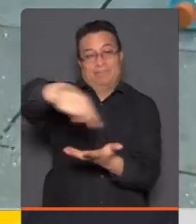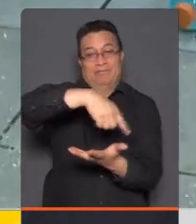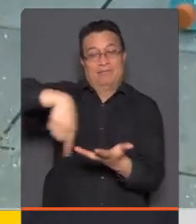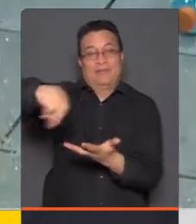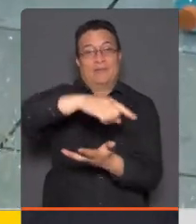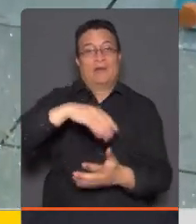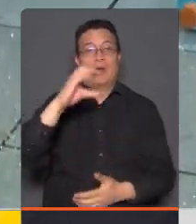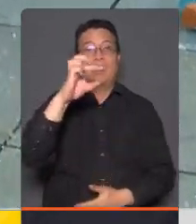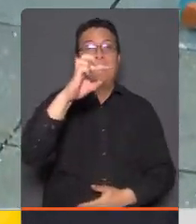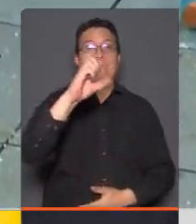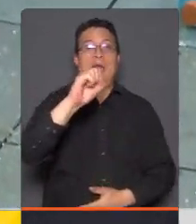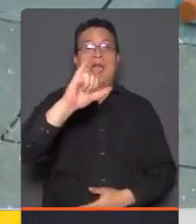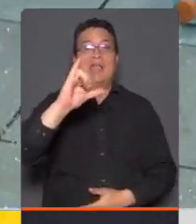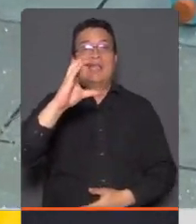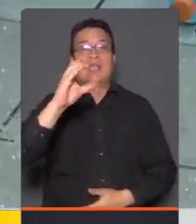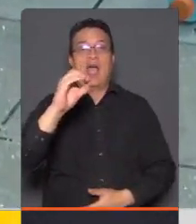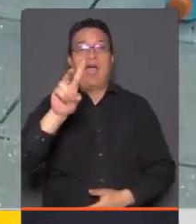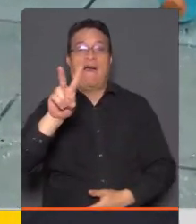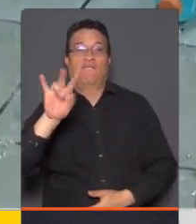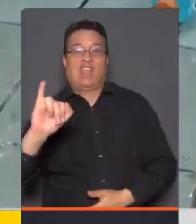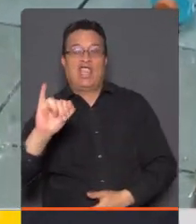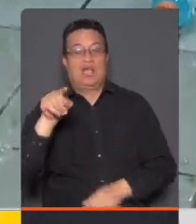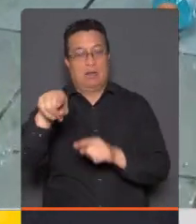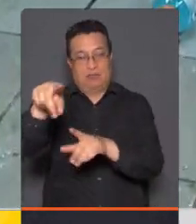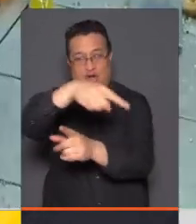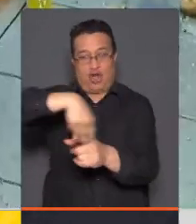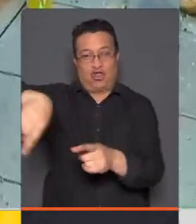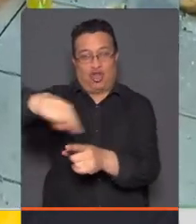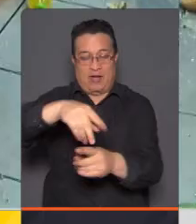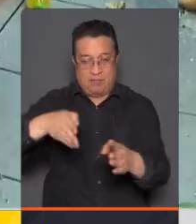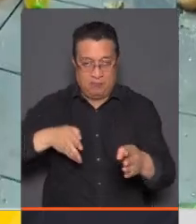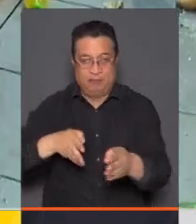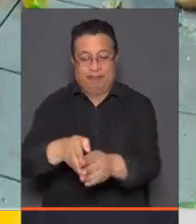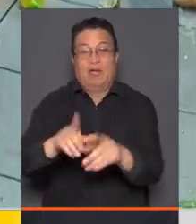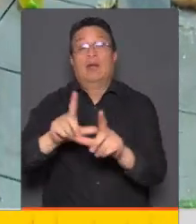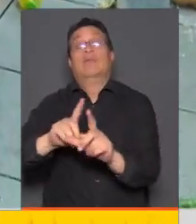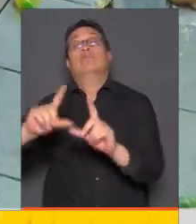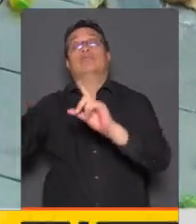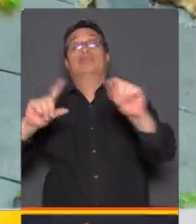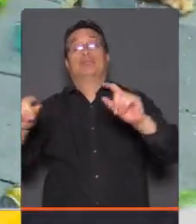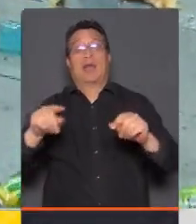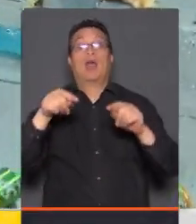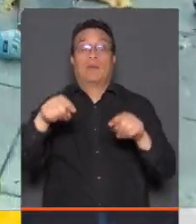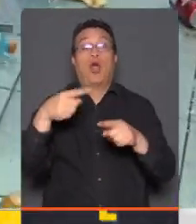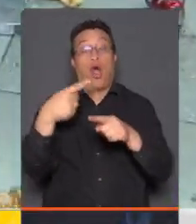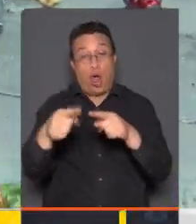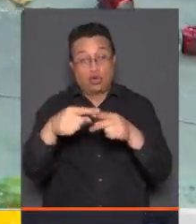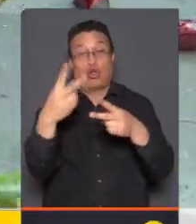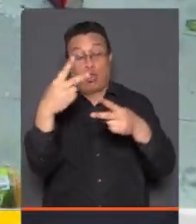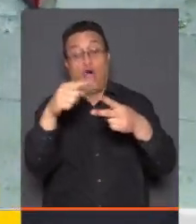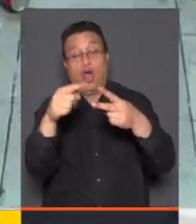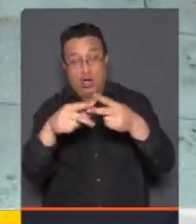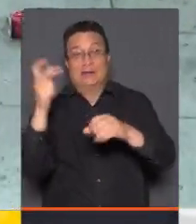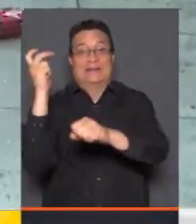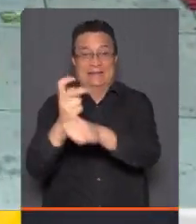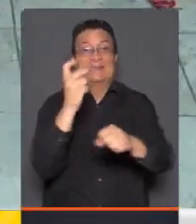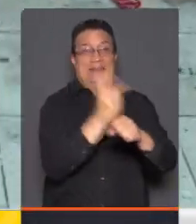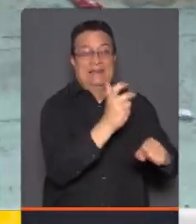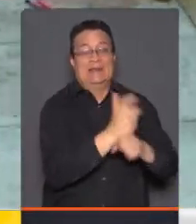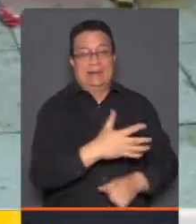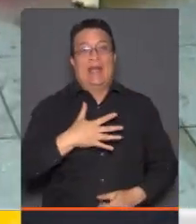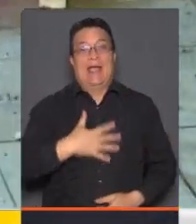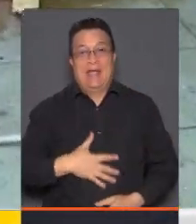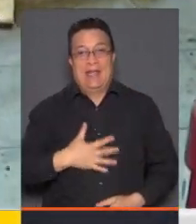donde finalmente Carabineros la dispersó. Hay que dar cuenta también de otros dos intentos de saqueo que se